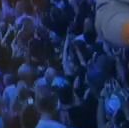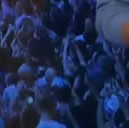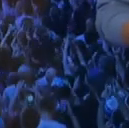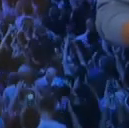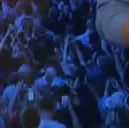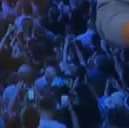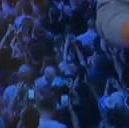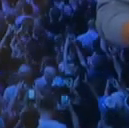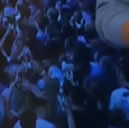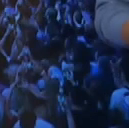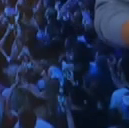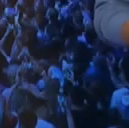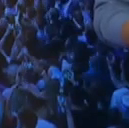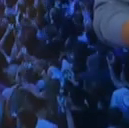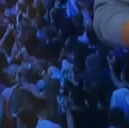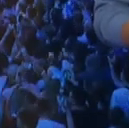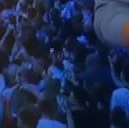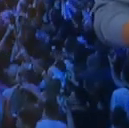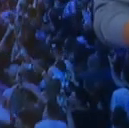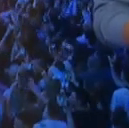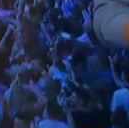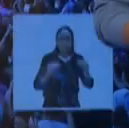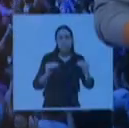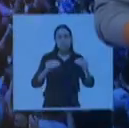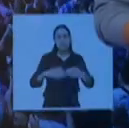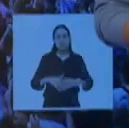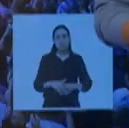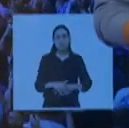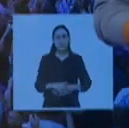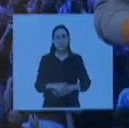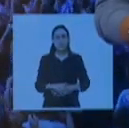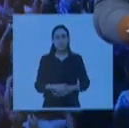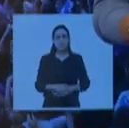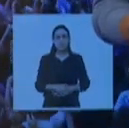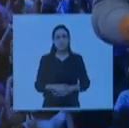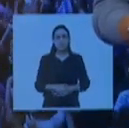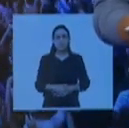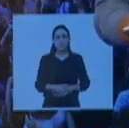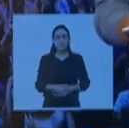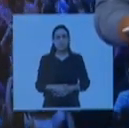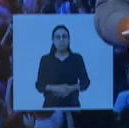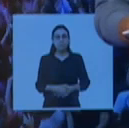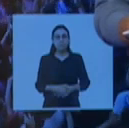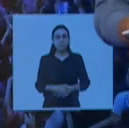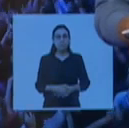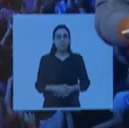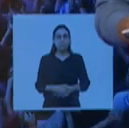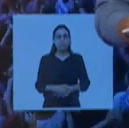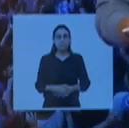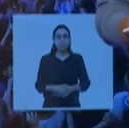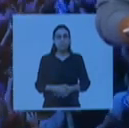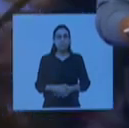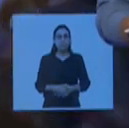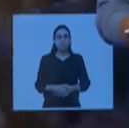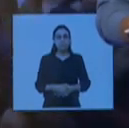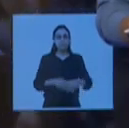la va a tener él y que va a tener un discurso amplio de abrir los brazos a cualquiera que quiera sumarse a este proyecto de unidad